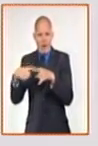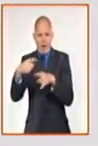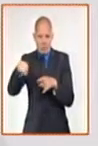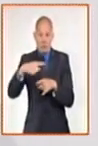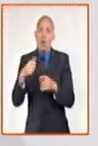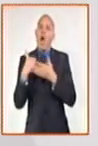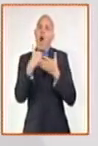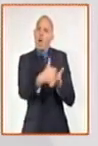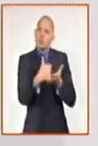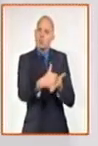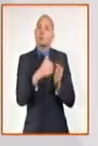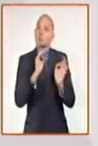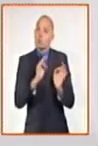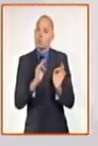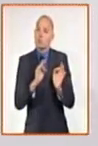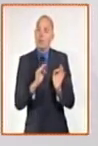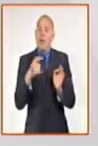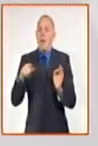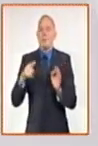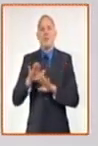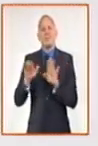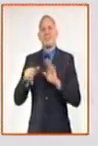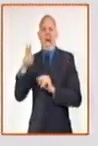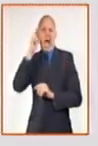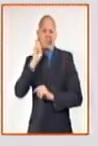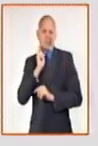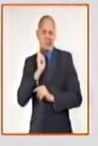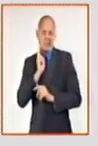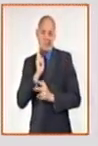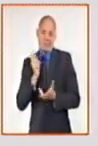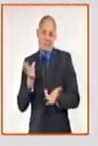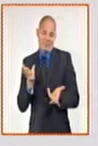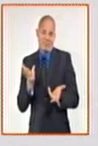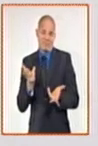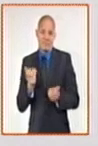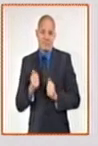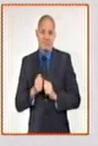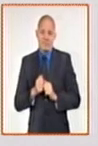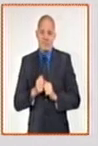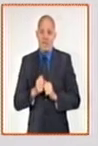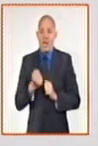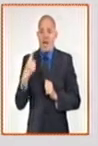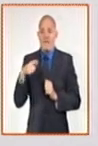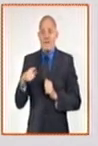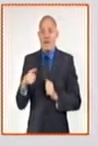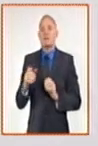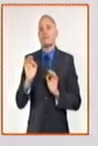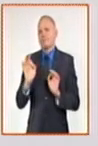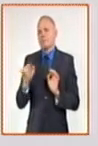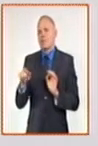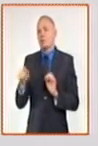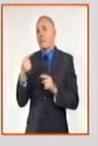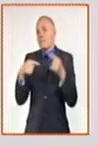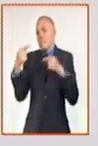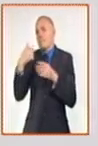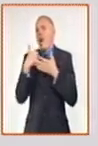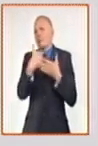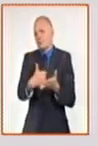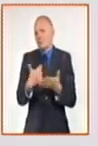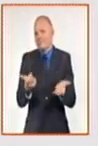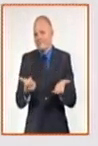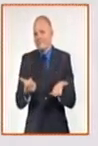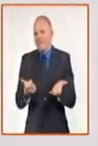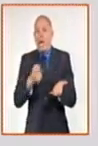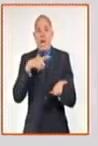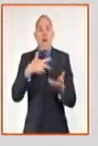hablado varias veces de que están pasadas de mantenimiento, ¿no es así? Sí, la generación distribuida es clave en los procesos de restauración para cumplir los dos objetivos. Primero, para